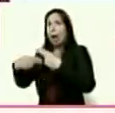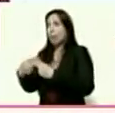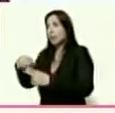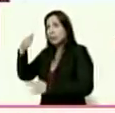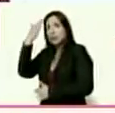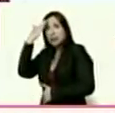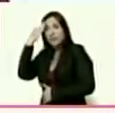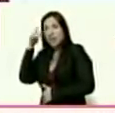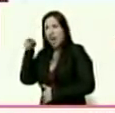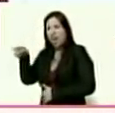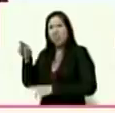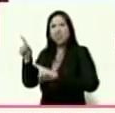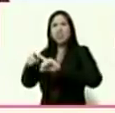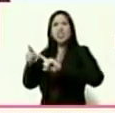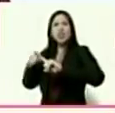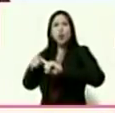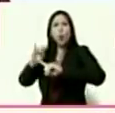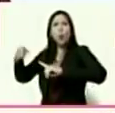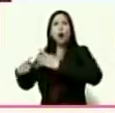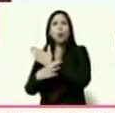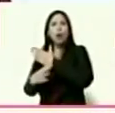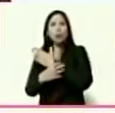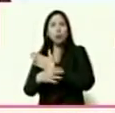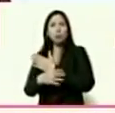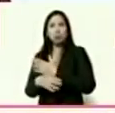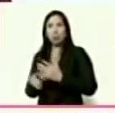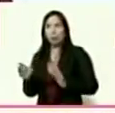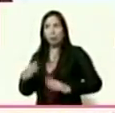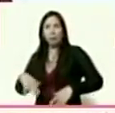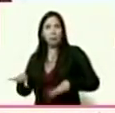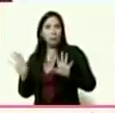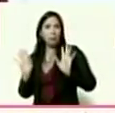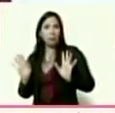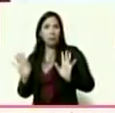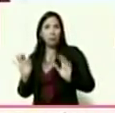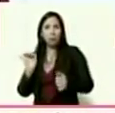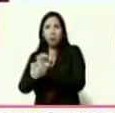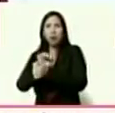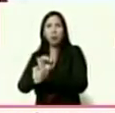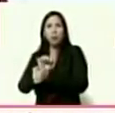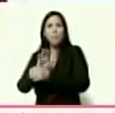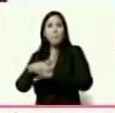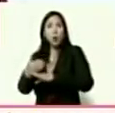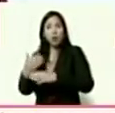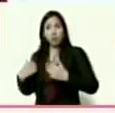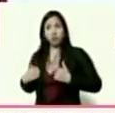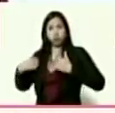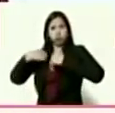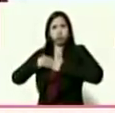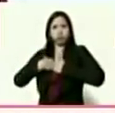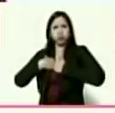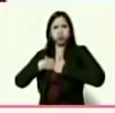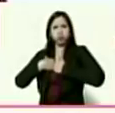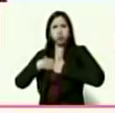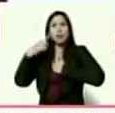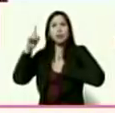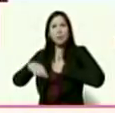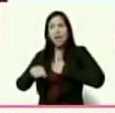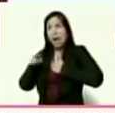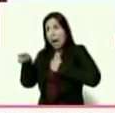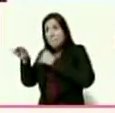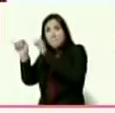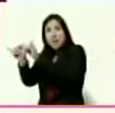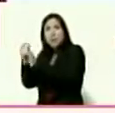tío de Juanito Alimaña. No. Fue detenida porque llevaba eso. Y fue él el que dijo